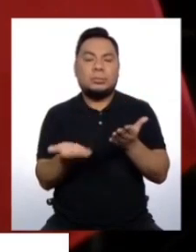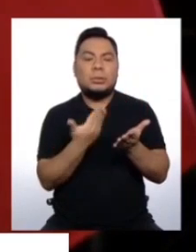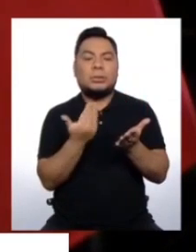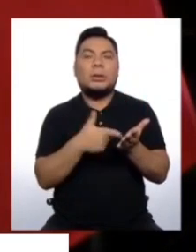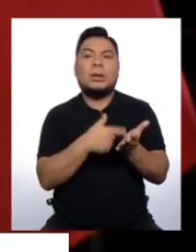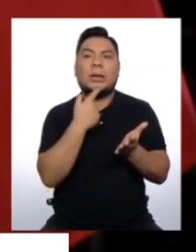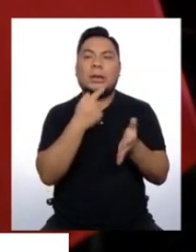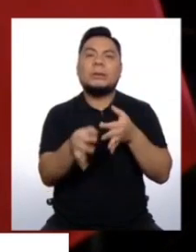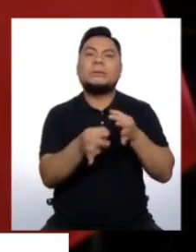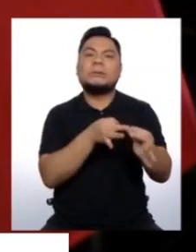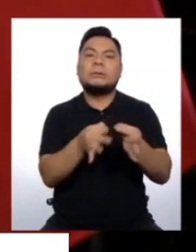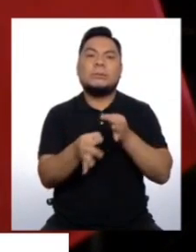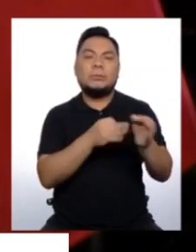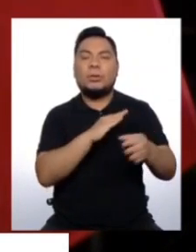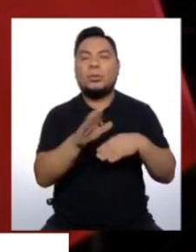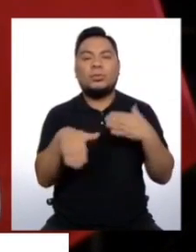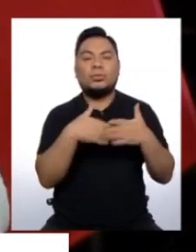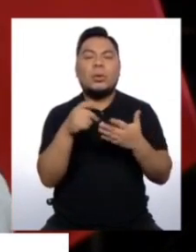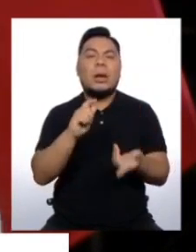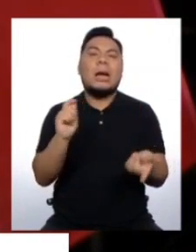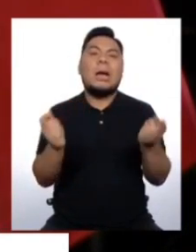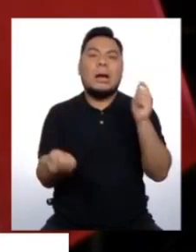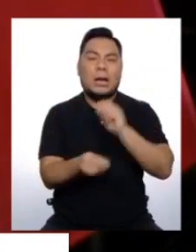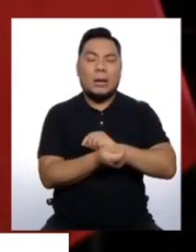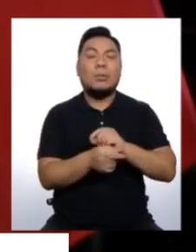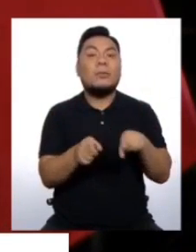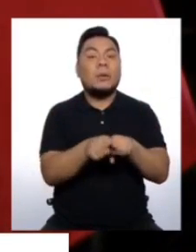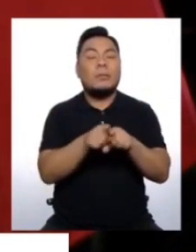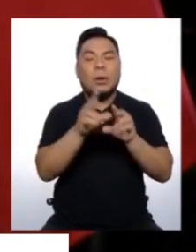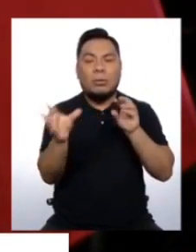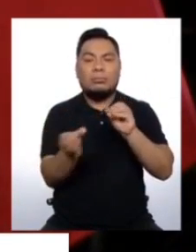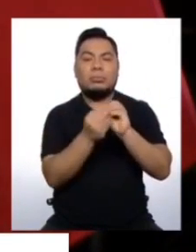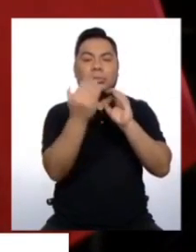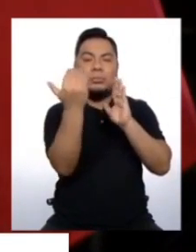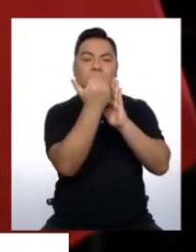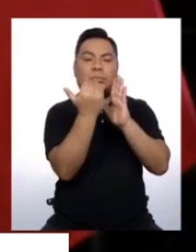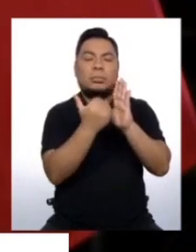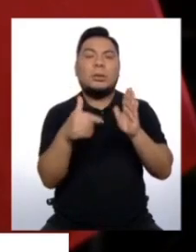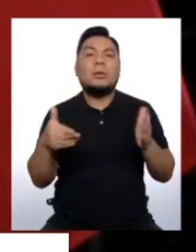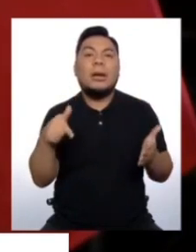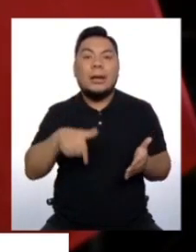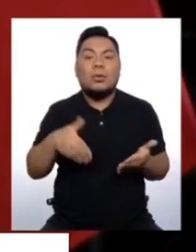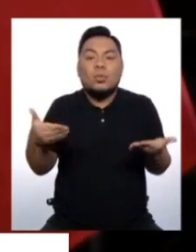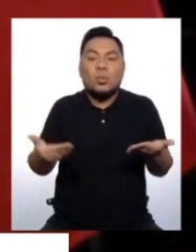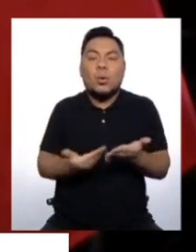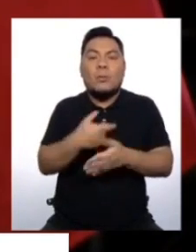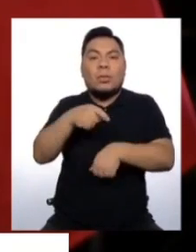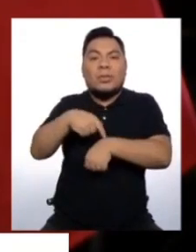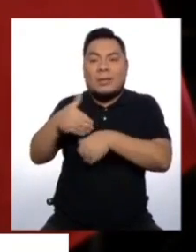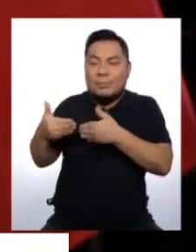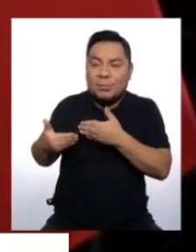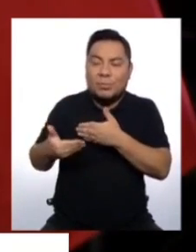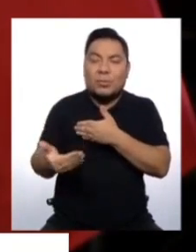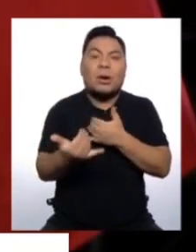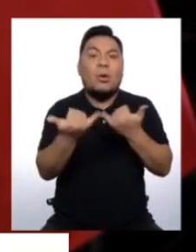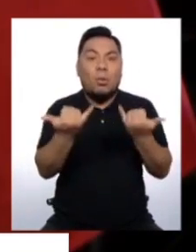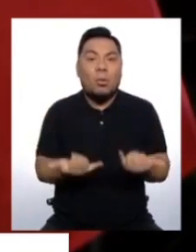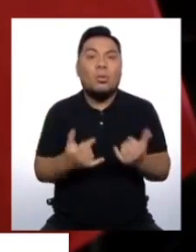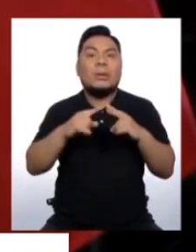establece todos los cambios y diferencias que hay en este nuevo periodo que inicia